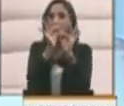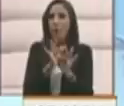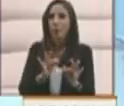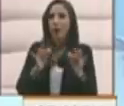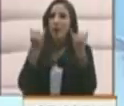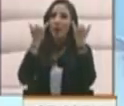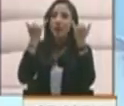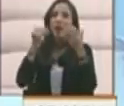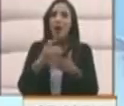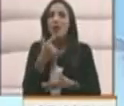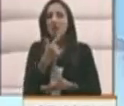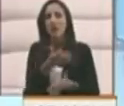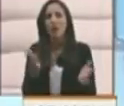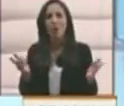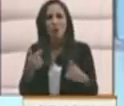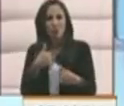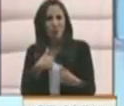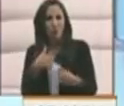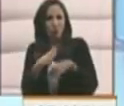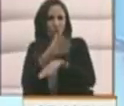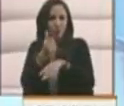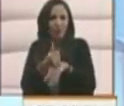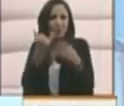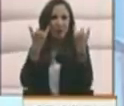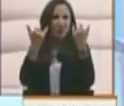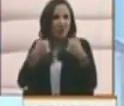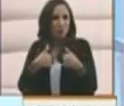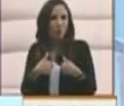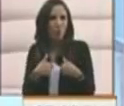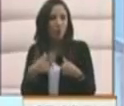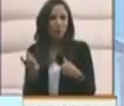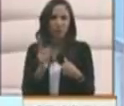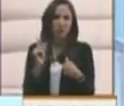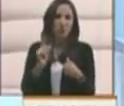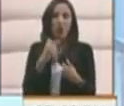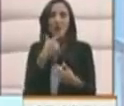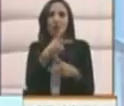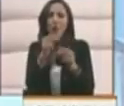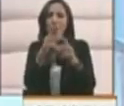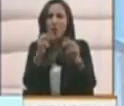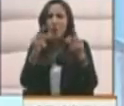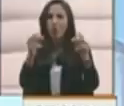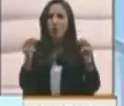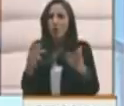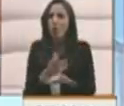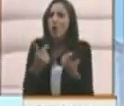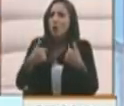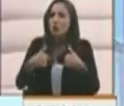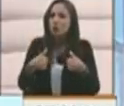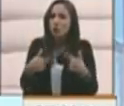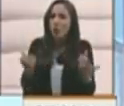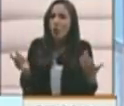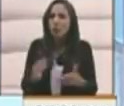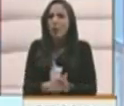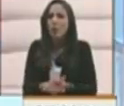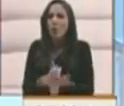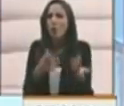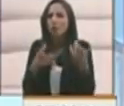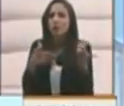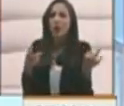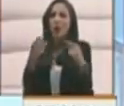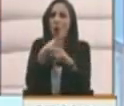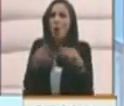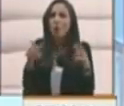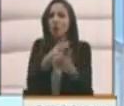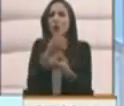dijo que él no pudo ser uno de los autores de dicho intento de magnicidio porque él estaba en el bautizo de su